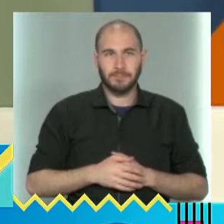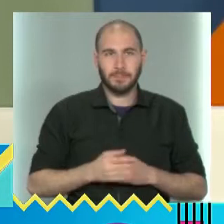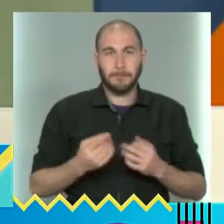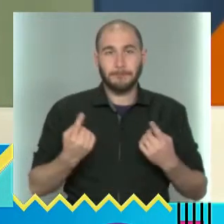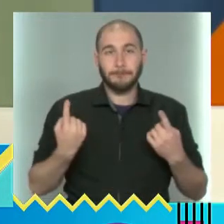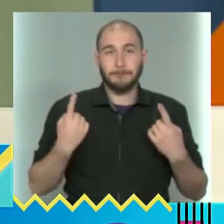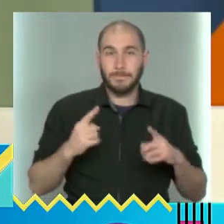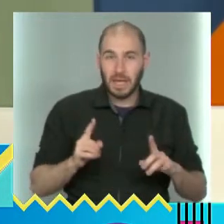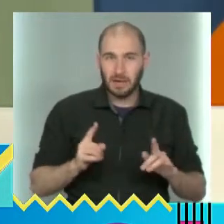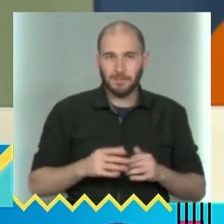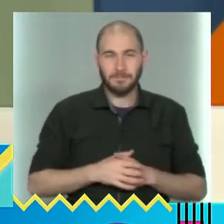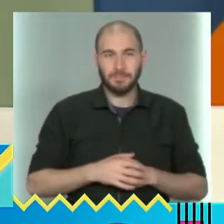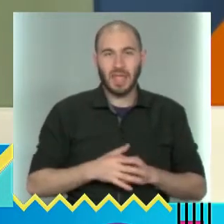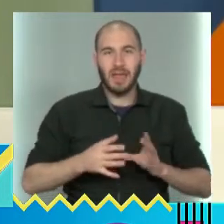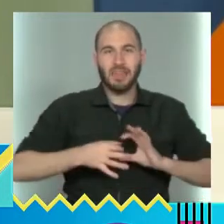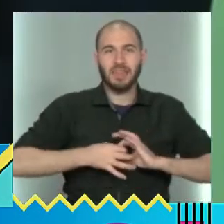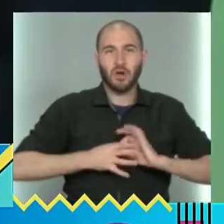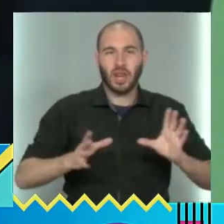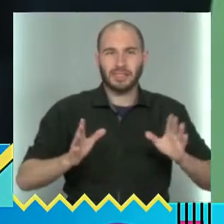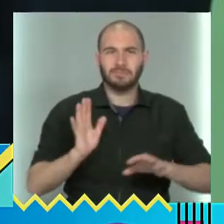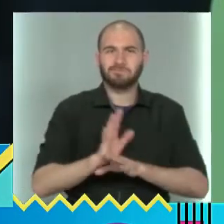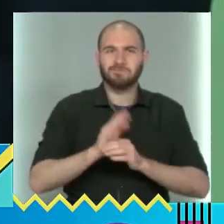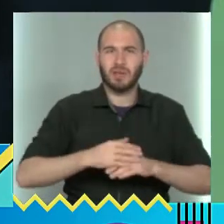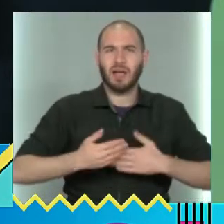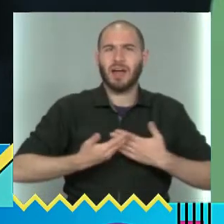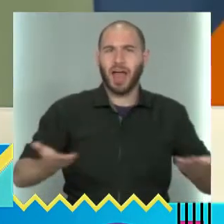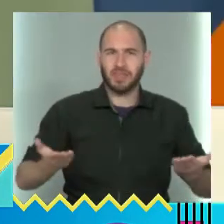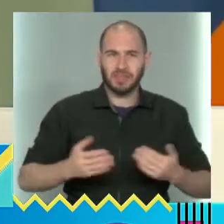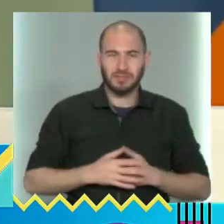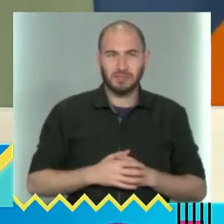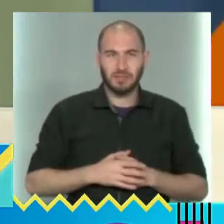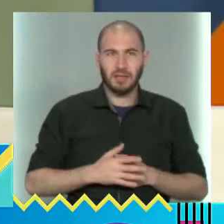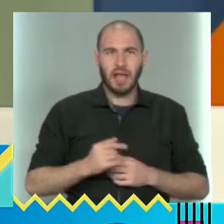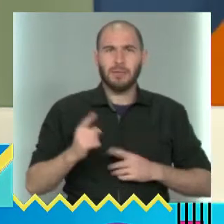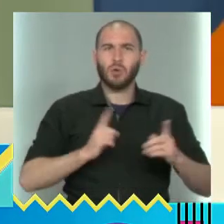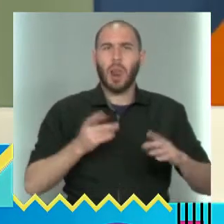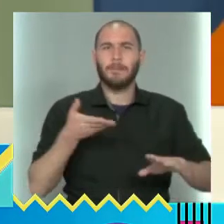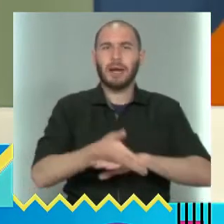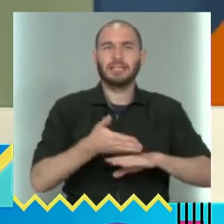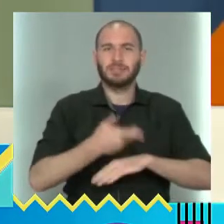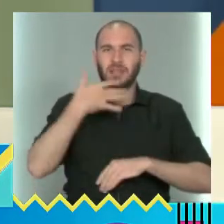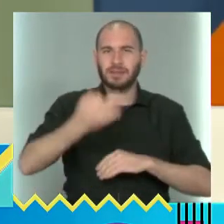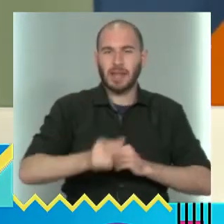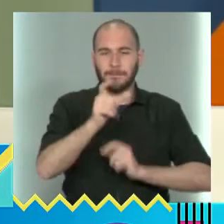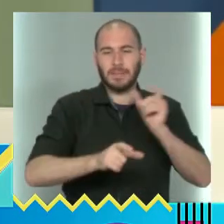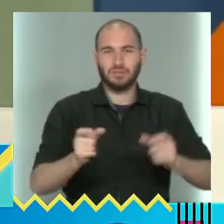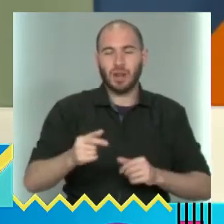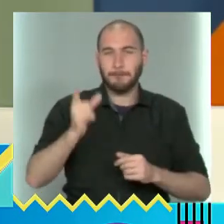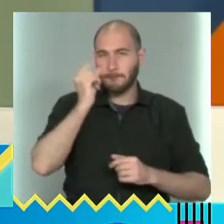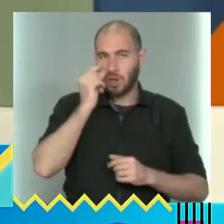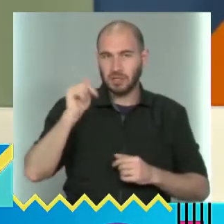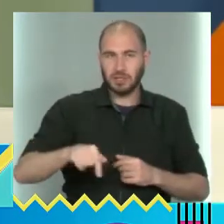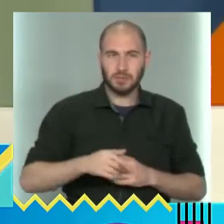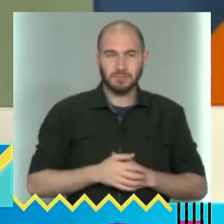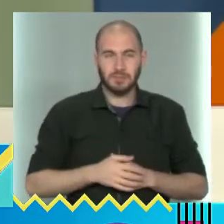Pero bueno, si se entiende la democracia como en el sentido amplio de cuál es la participación real de las personas en la vida